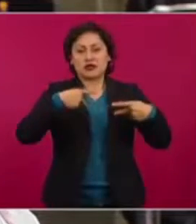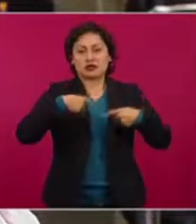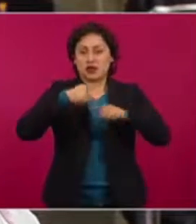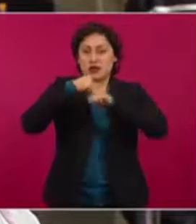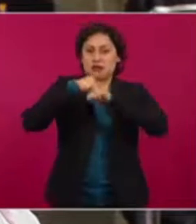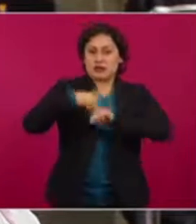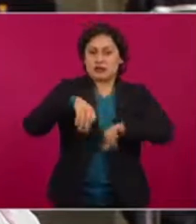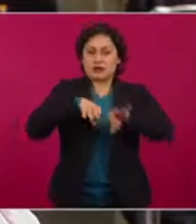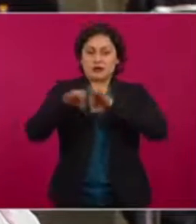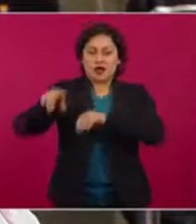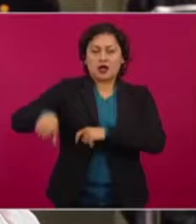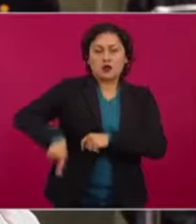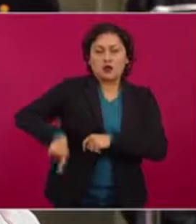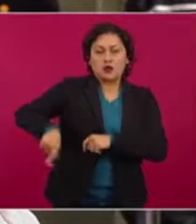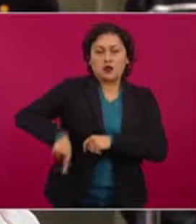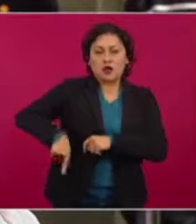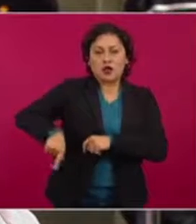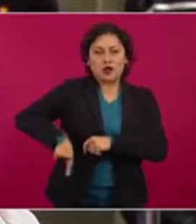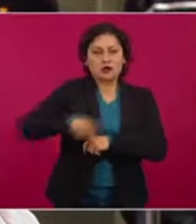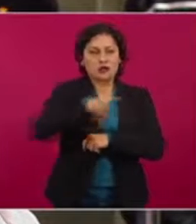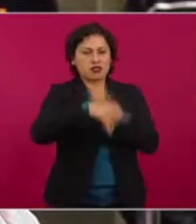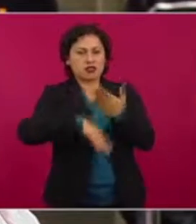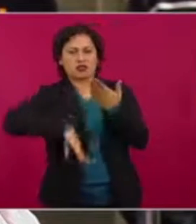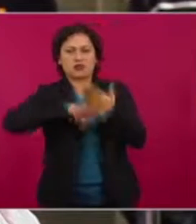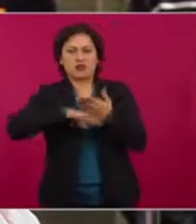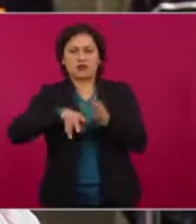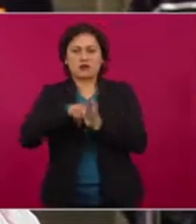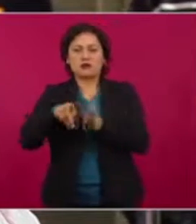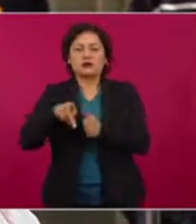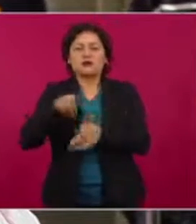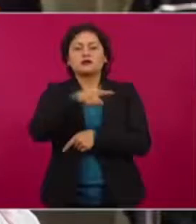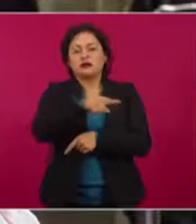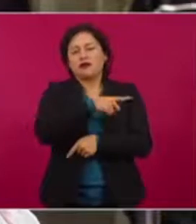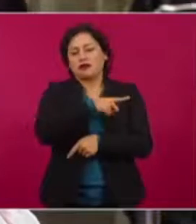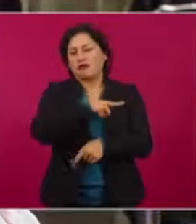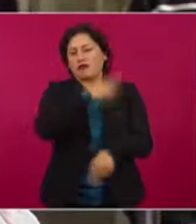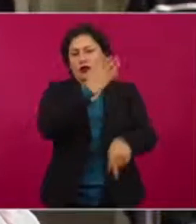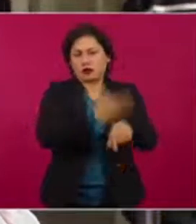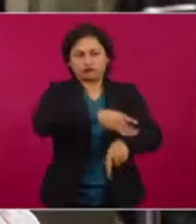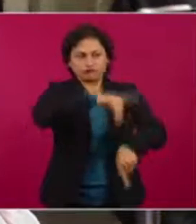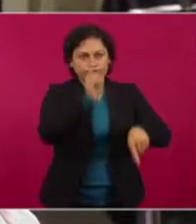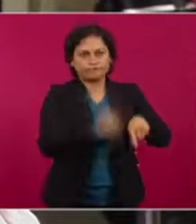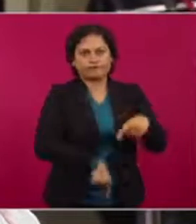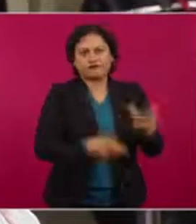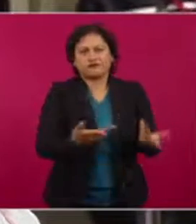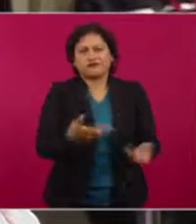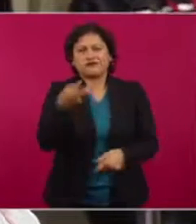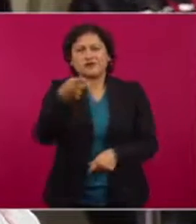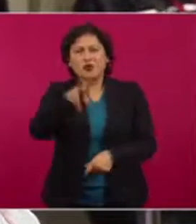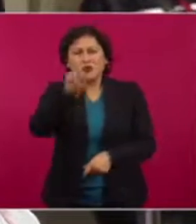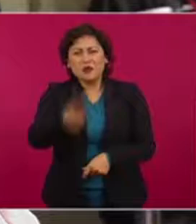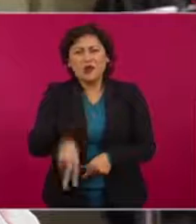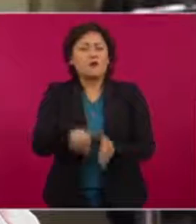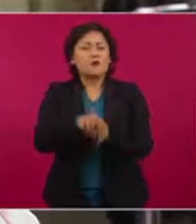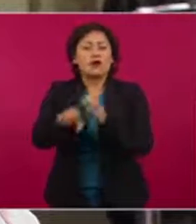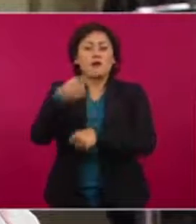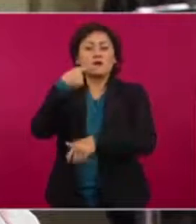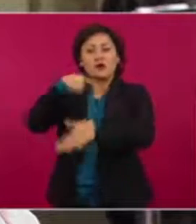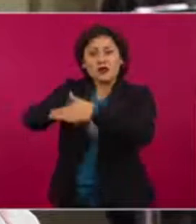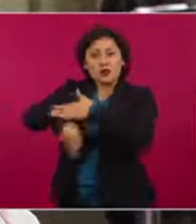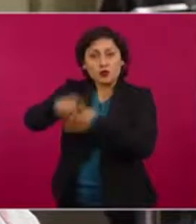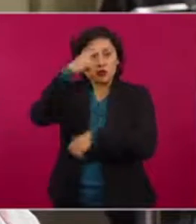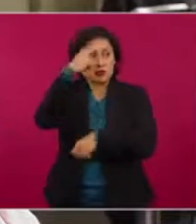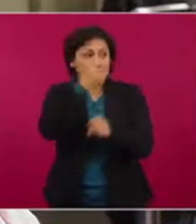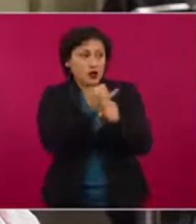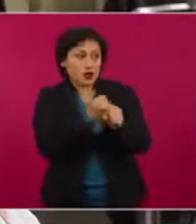ejercicio público, pero no hay, el modelo, el que existe en este momento, es larguísimo para inhabilitar a algún funcionario y,